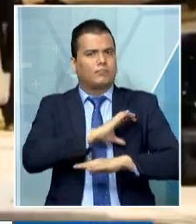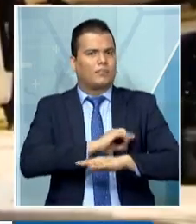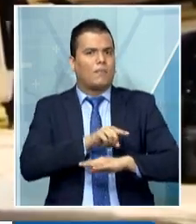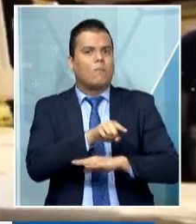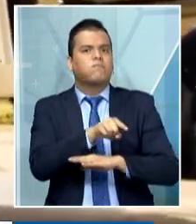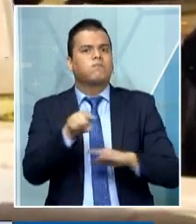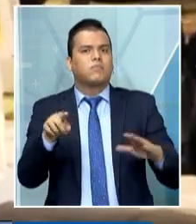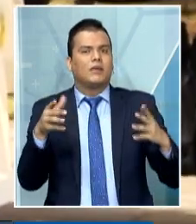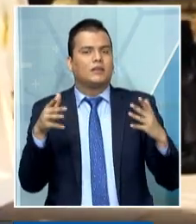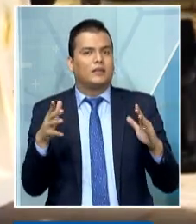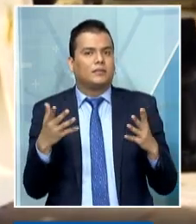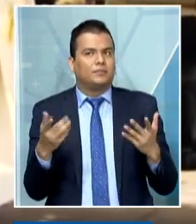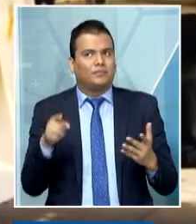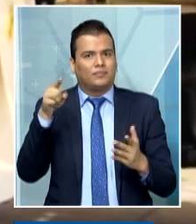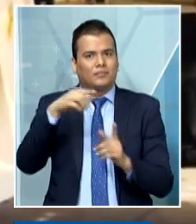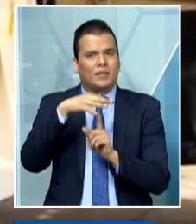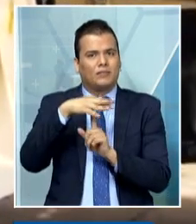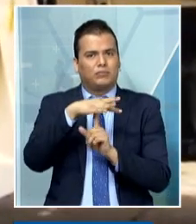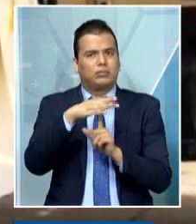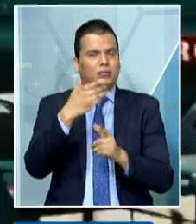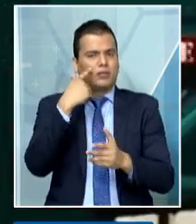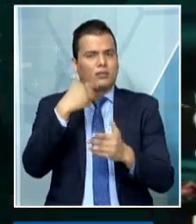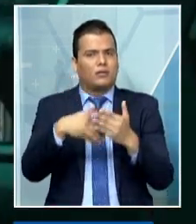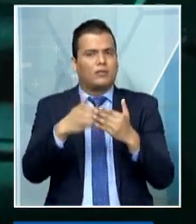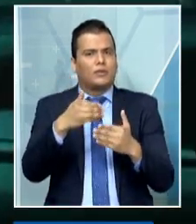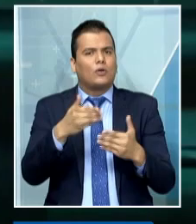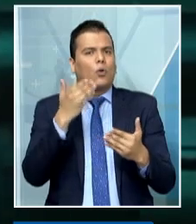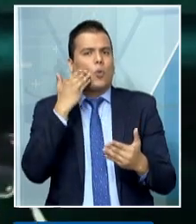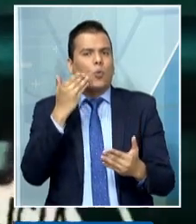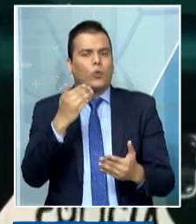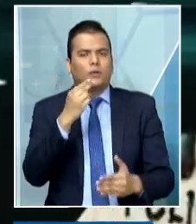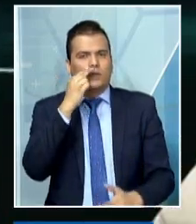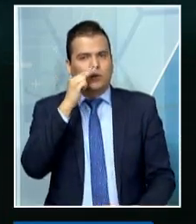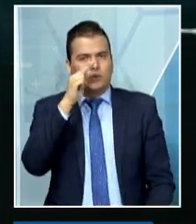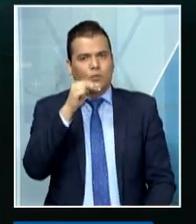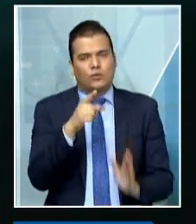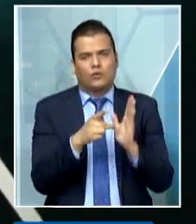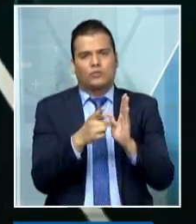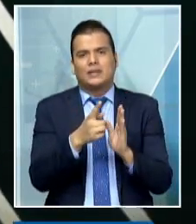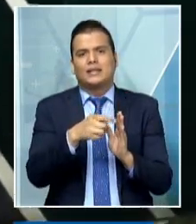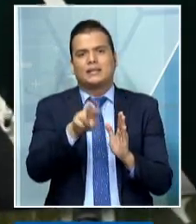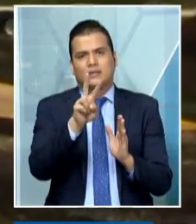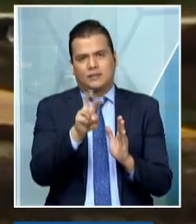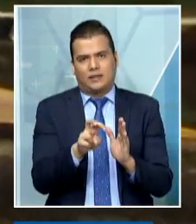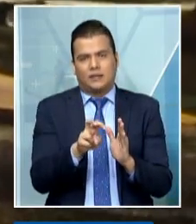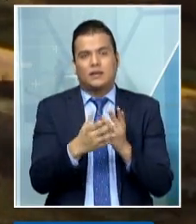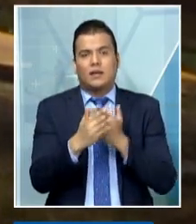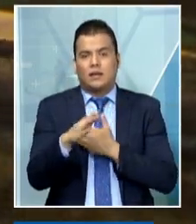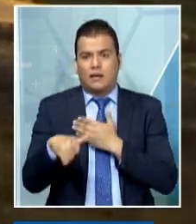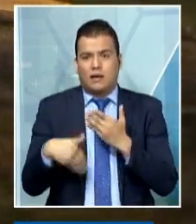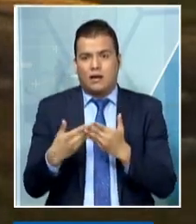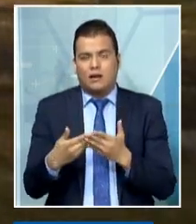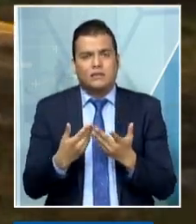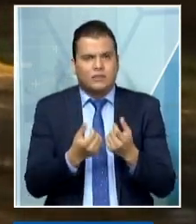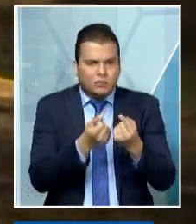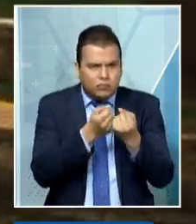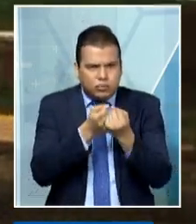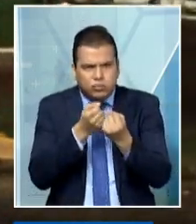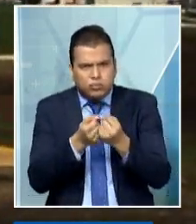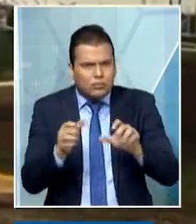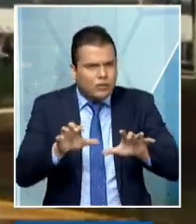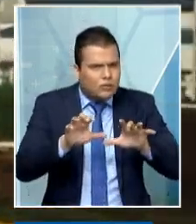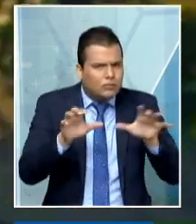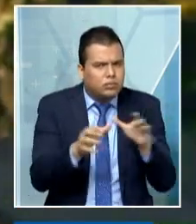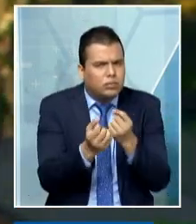Cali. El llamado Halcón de la policía inició sobrevuelos en Cali en junio del 2017 y desde esa fecha ha apoyado alrededor de